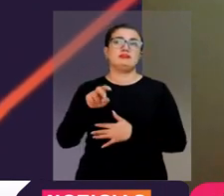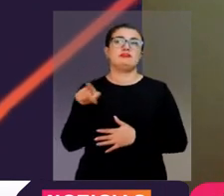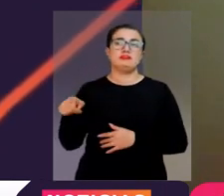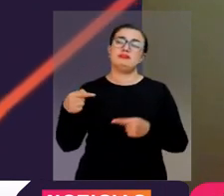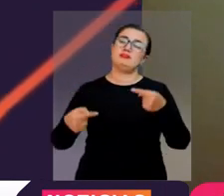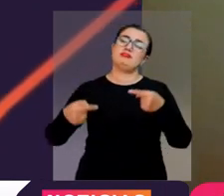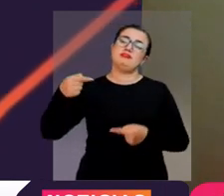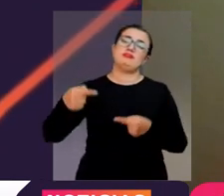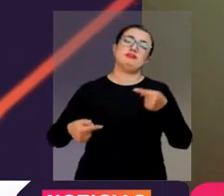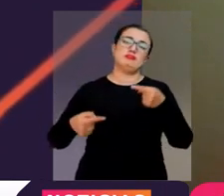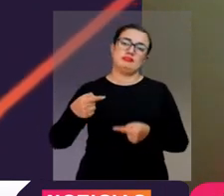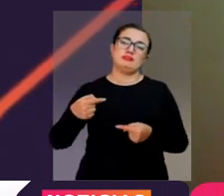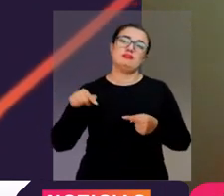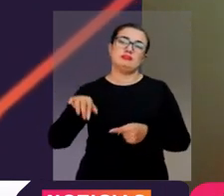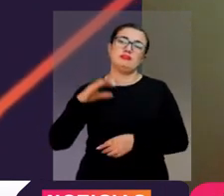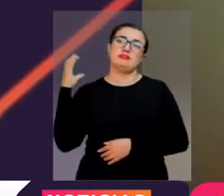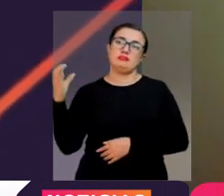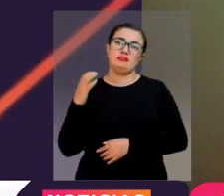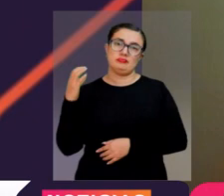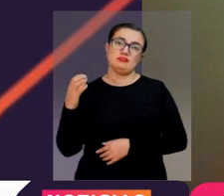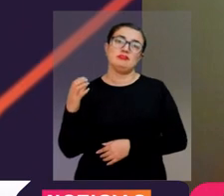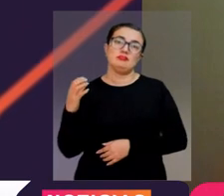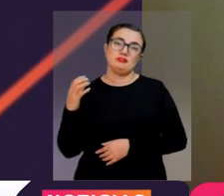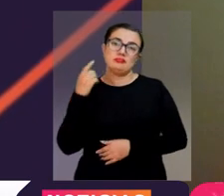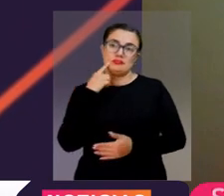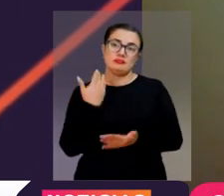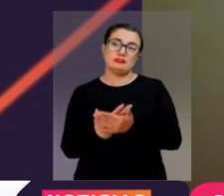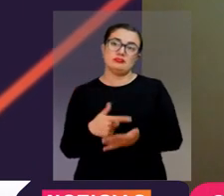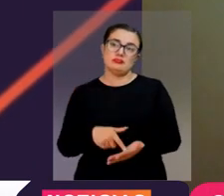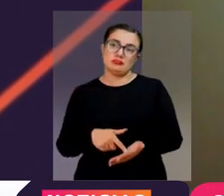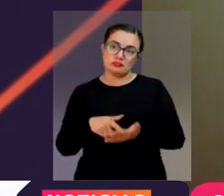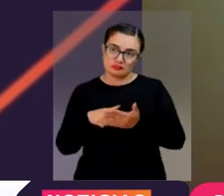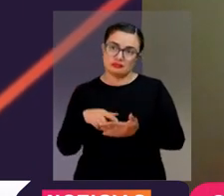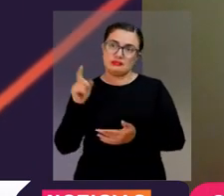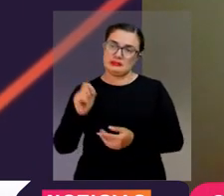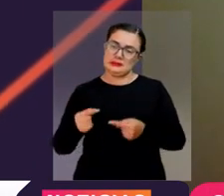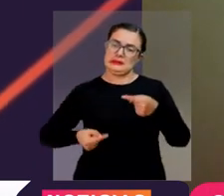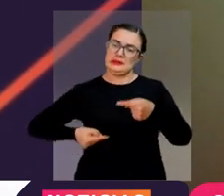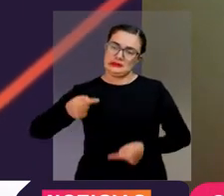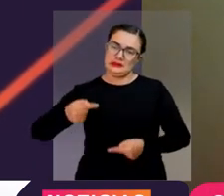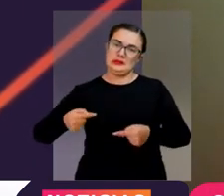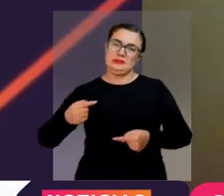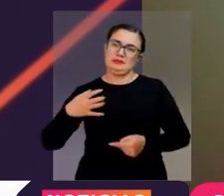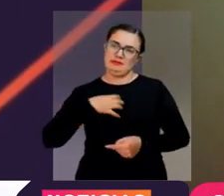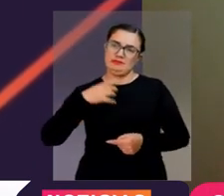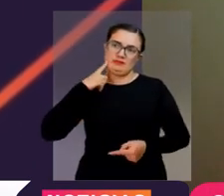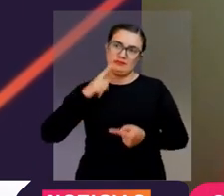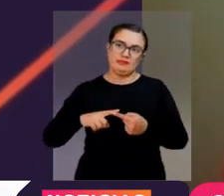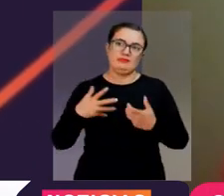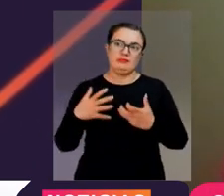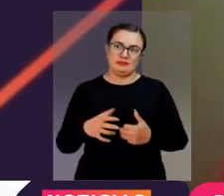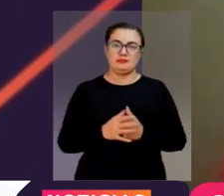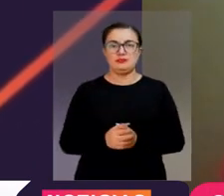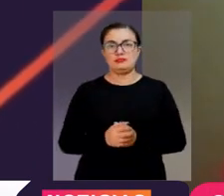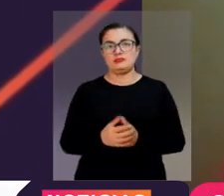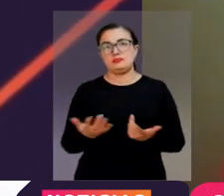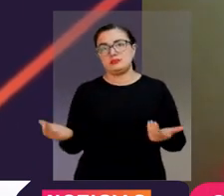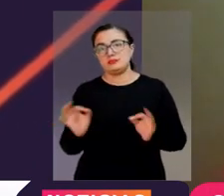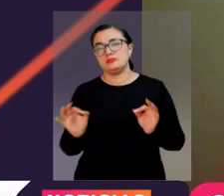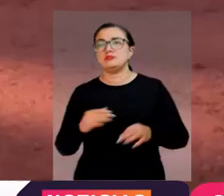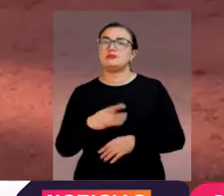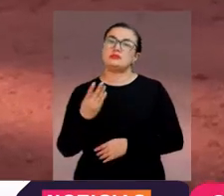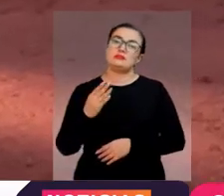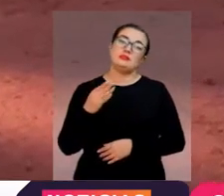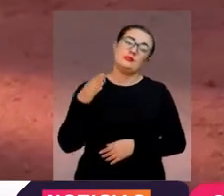competitividad en el país nos muestra que debemos estar disputando el campeonato, bien sea con Bolívar o con